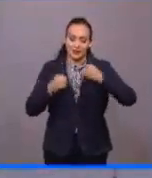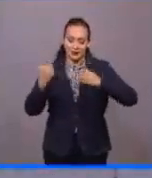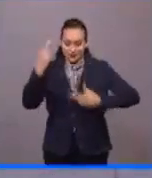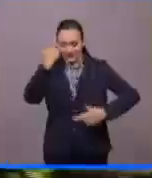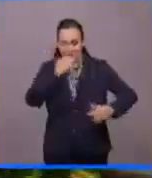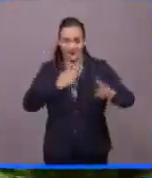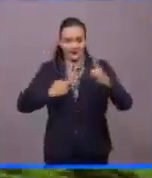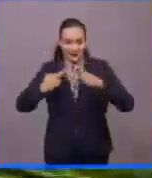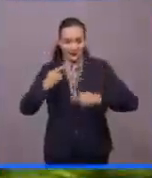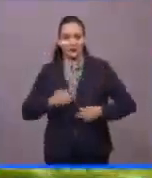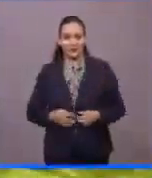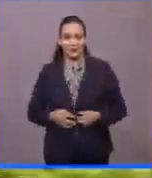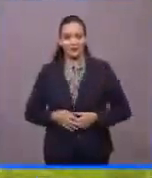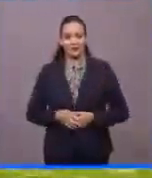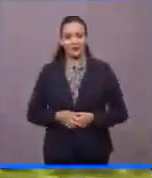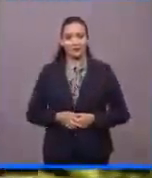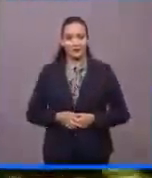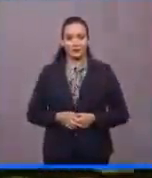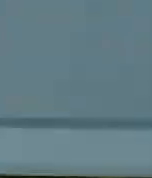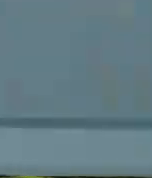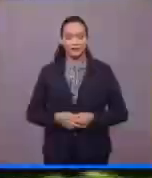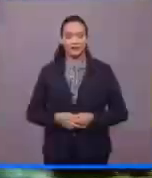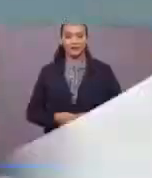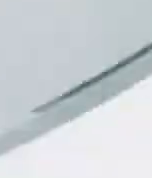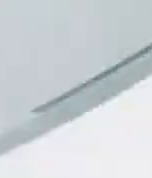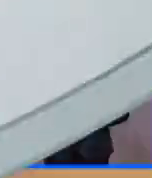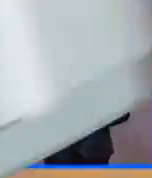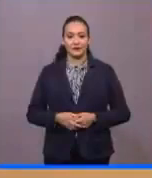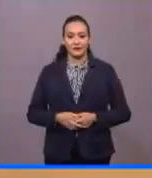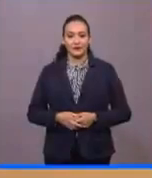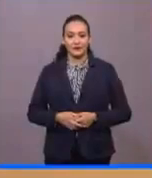resuelva lo que corresponda.